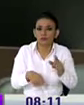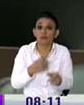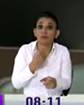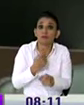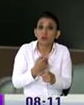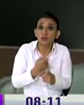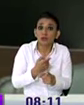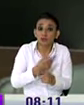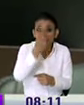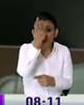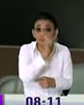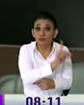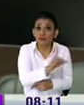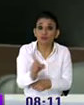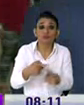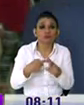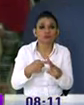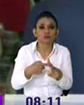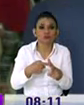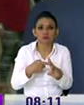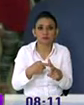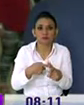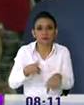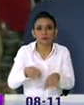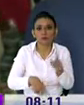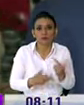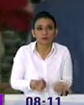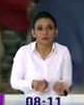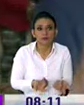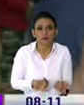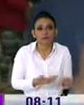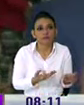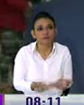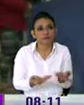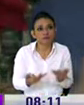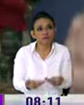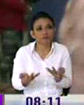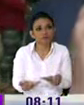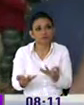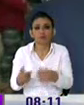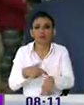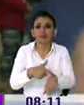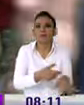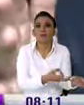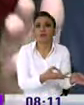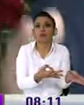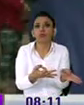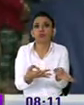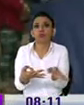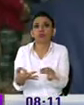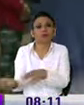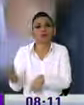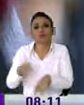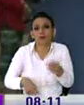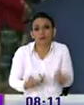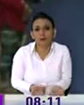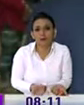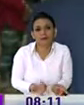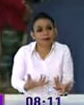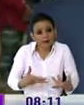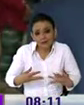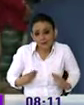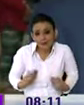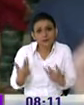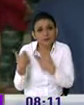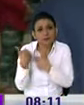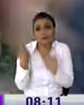una decisión es urgente. No podemos nosotros seguir pateando en el tiempo el problema para adelante, sino hay que asumir la